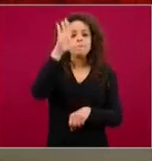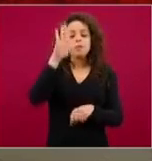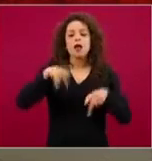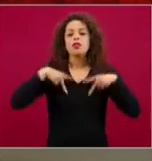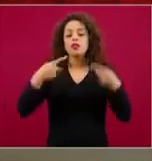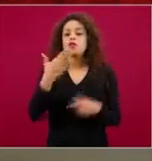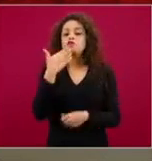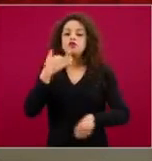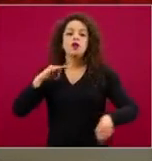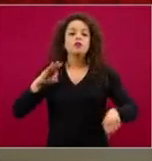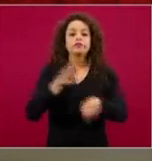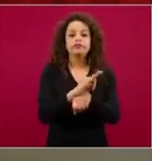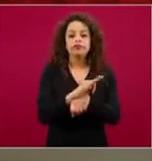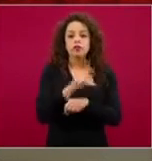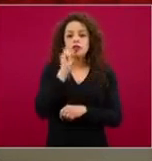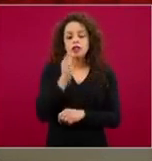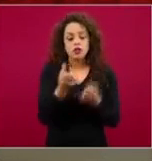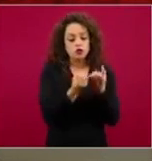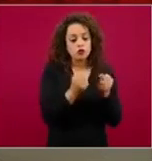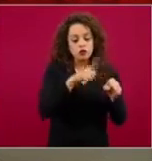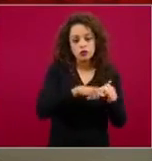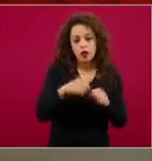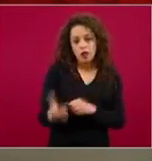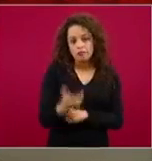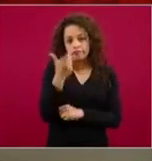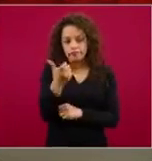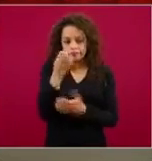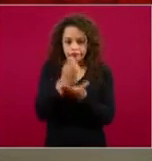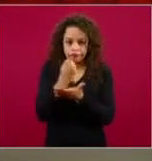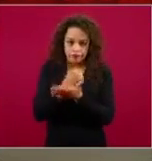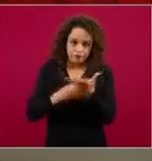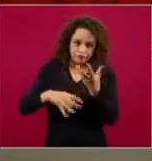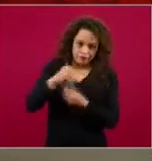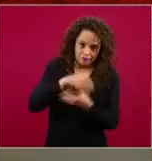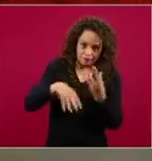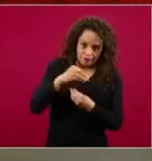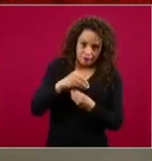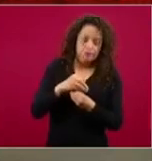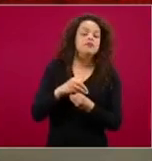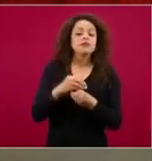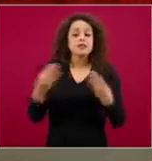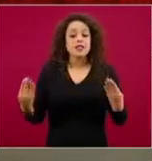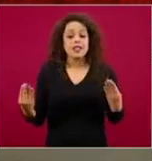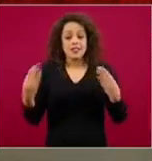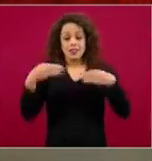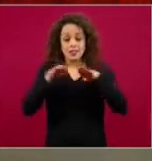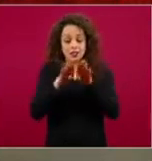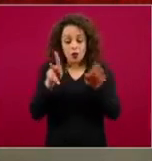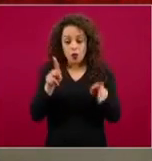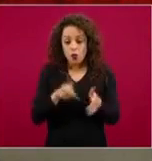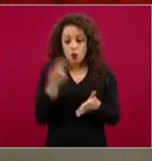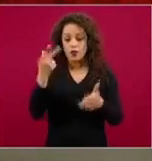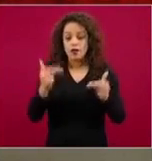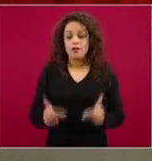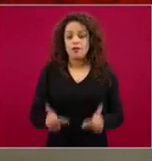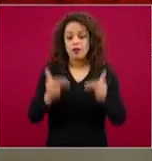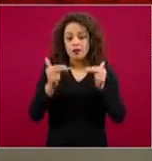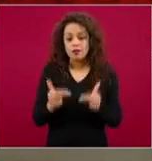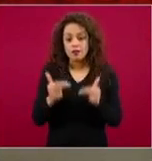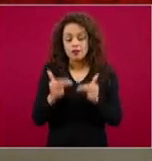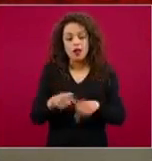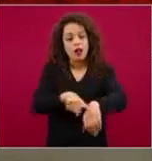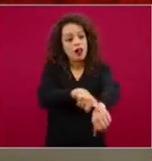en términos económicos y sociales. Si hacemos un confinamiento demasiado estricto, demasiado